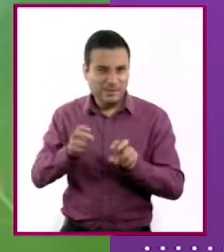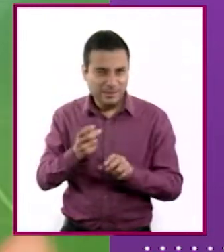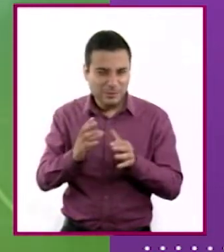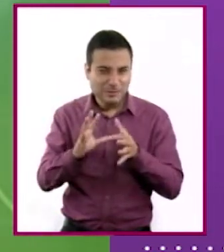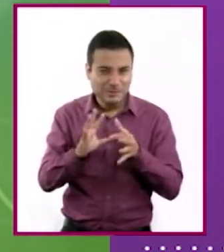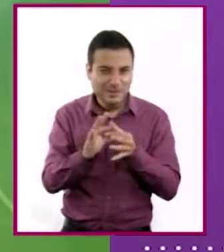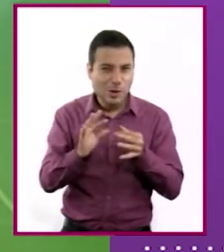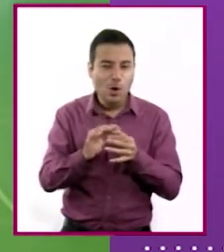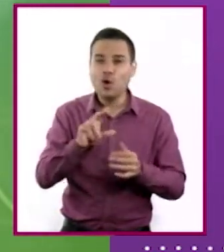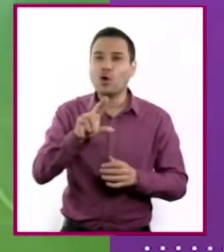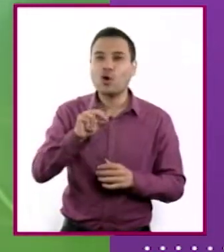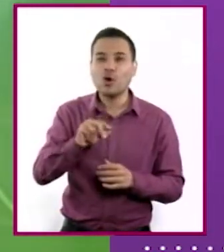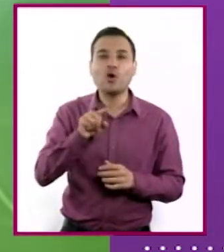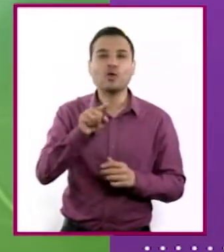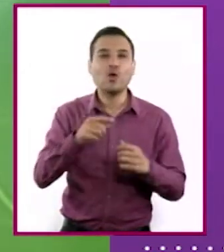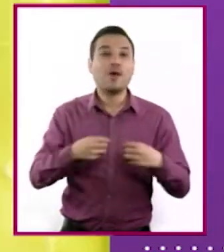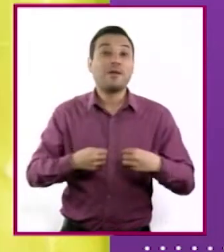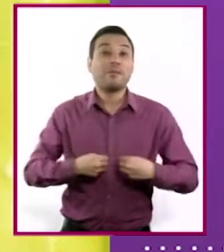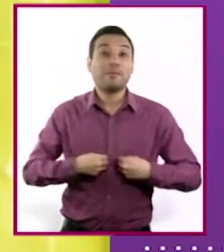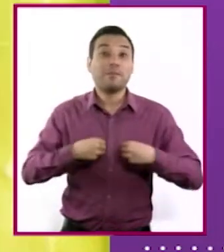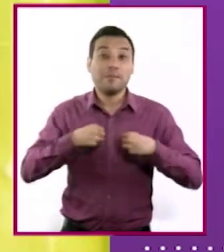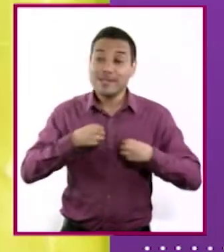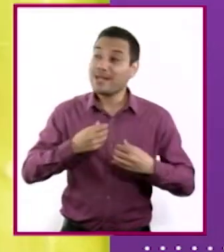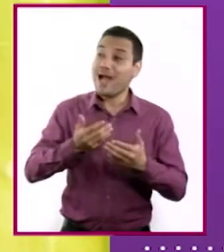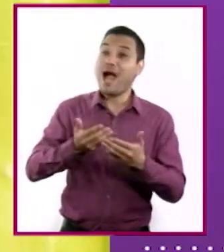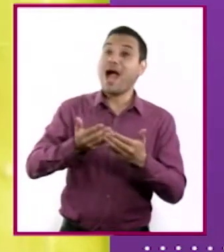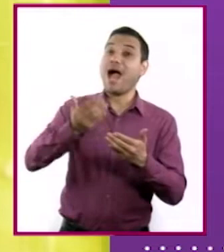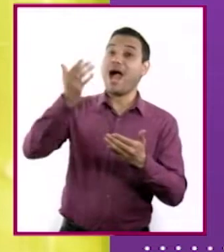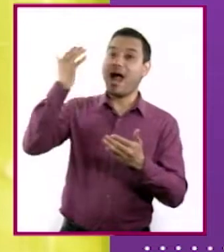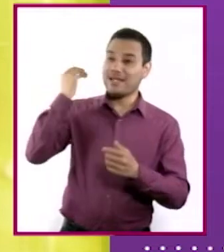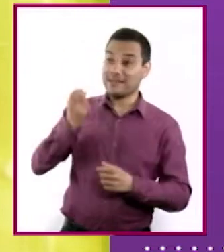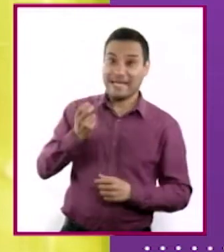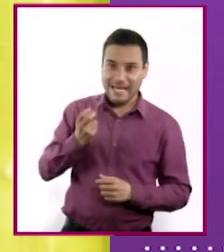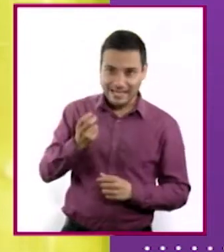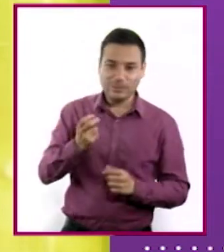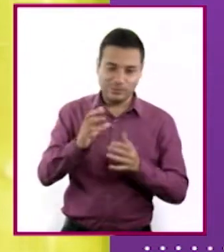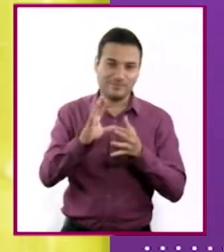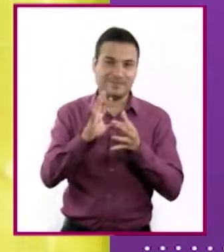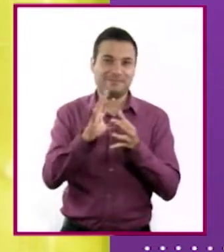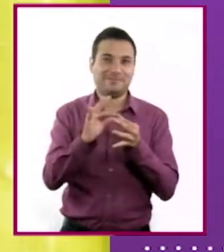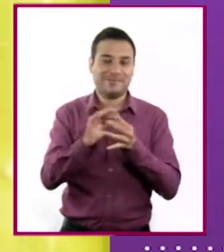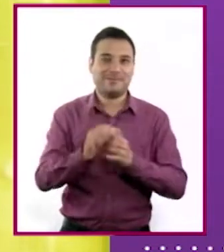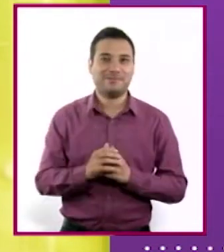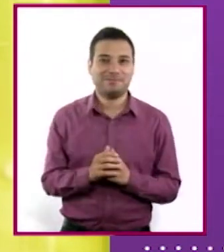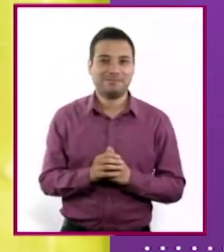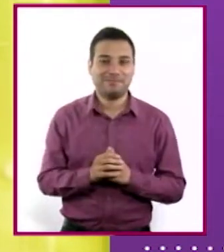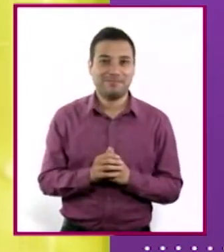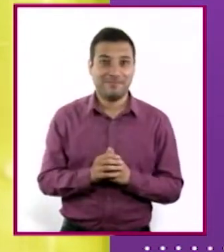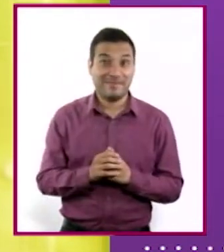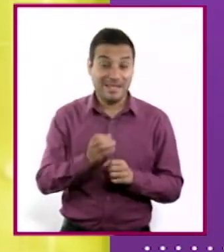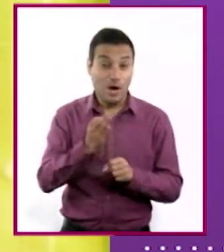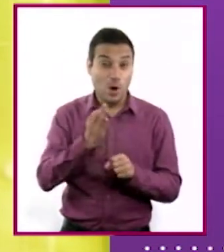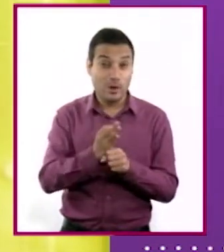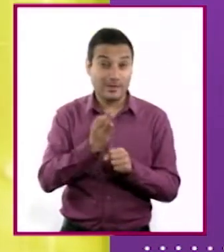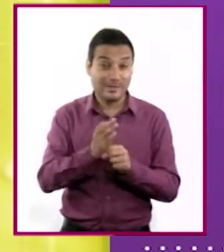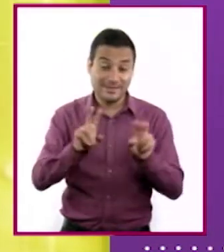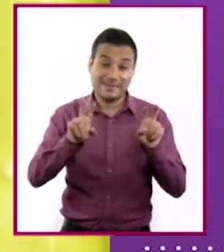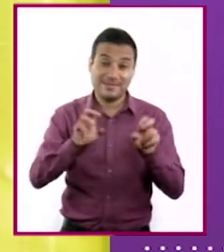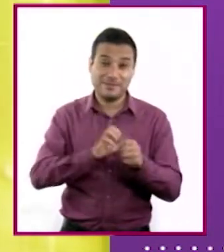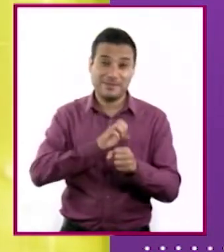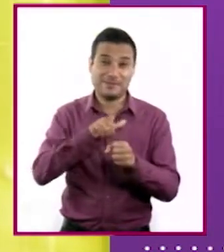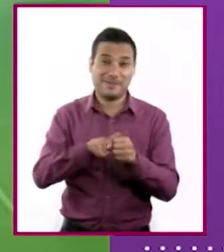vida y en la vida de los otros. El tema de ahora nos parece muy especial.